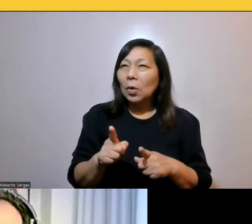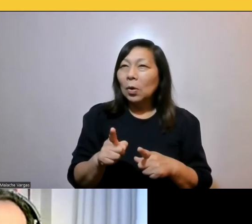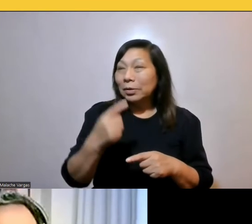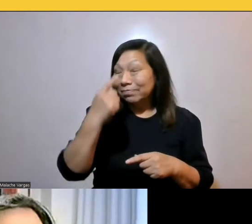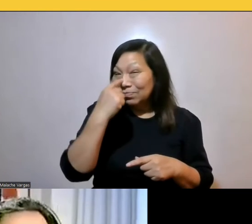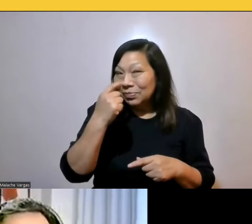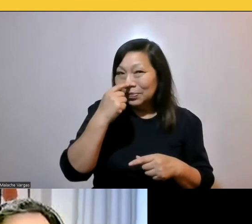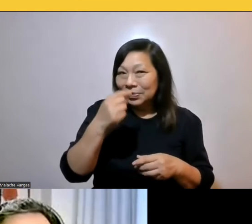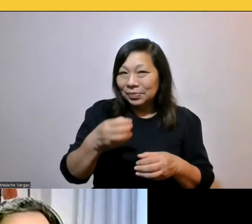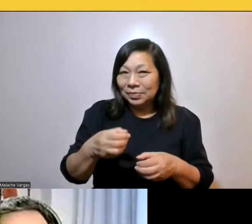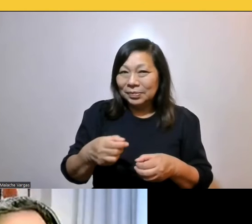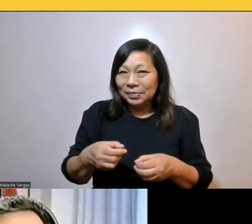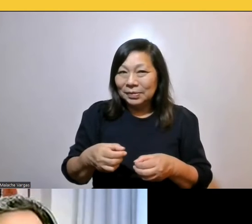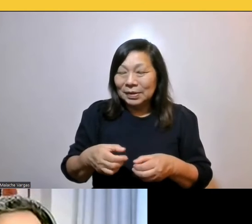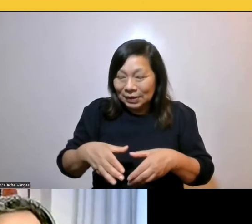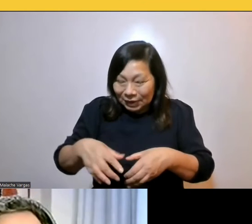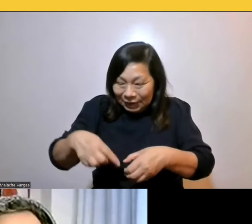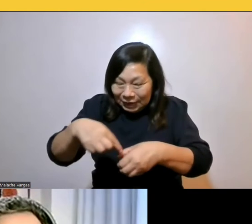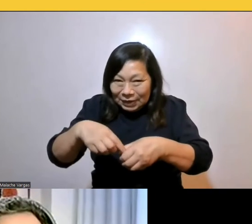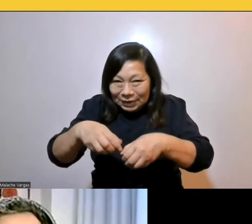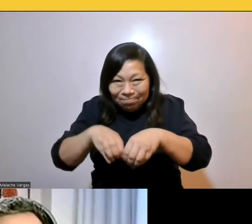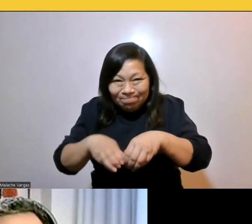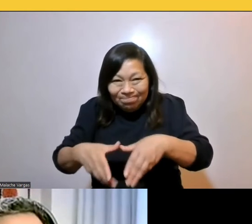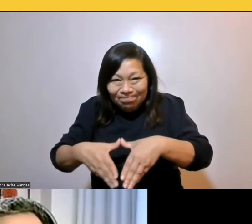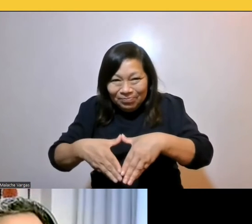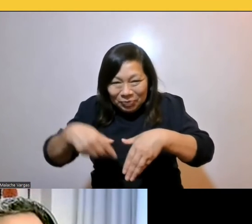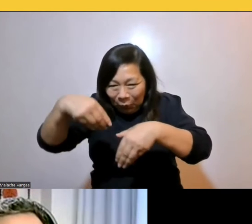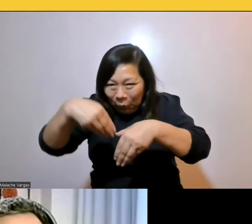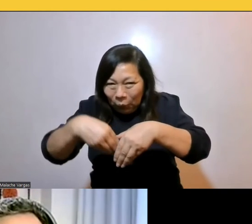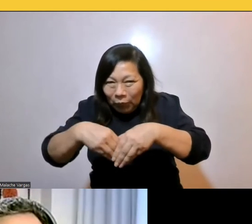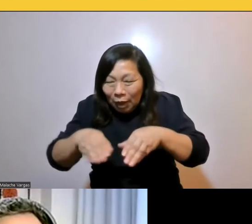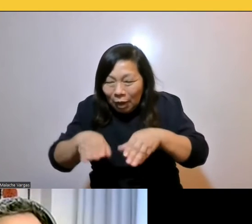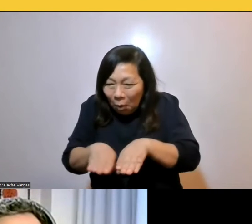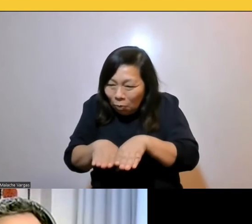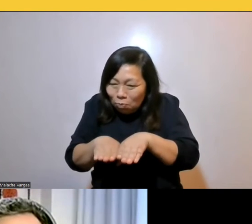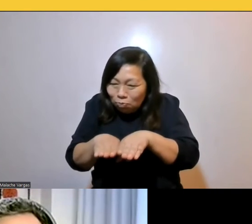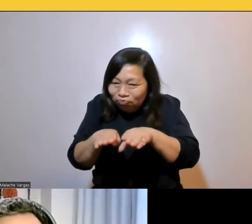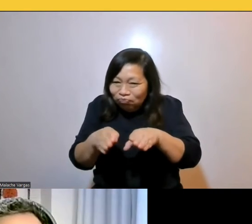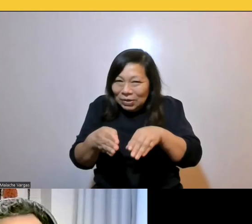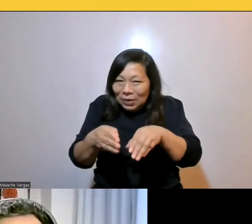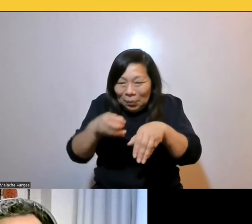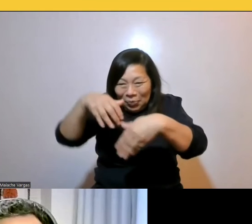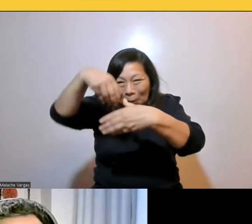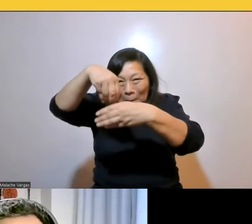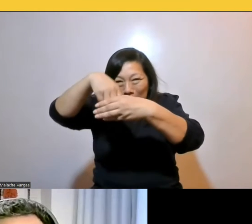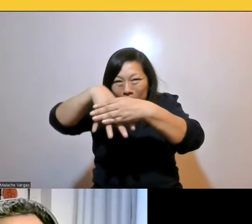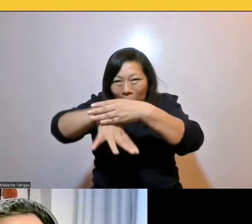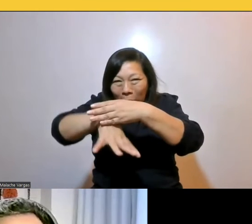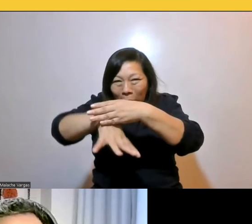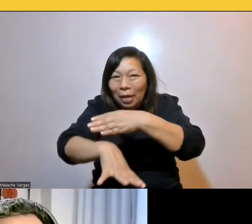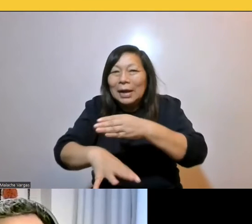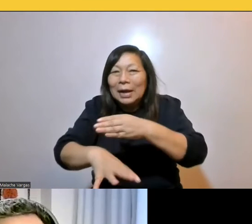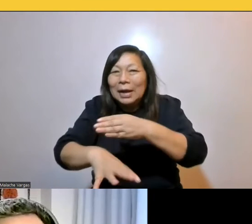el cuello uterino, el cervix uterino, está permeable, está entreabierto, porque por ahí sale la sangre. Por lo tanto, por ahí también